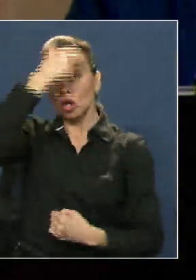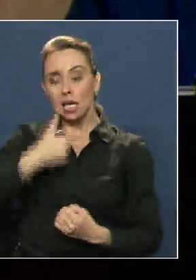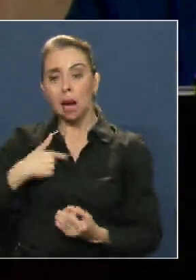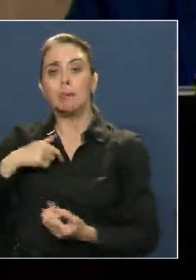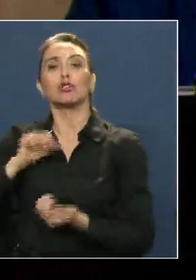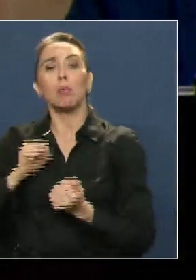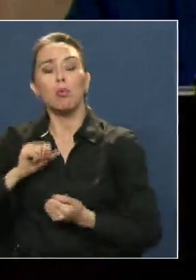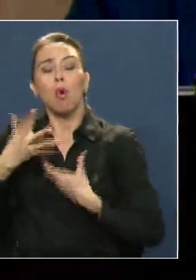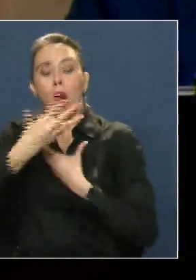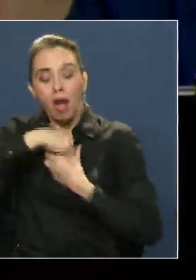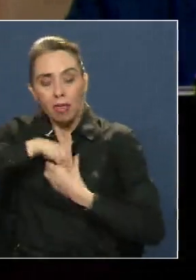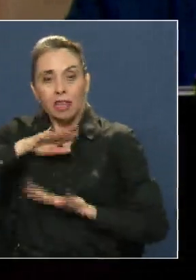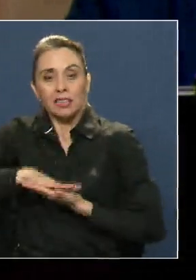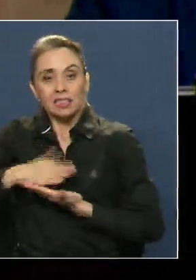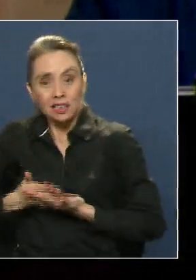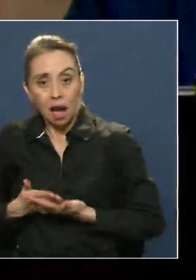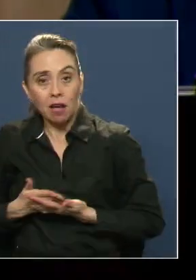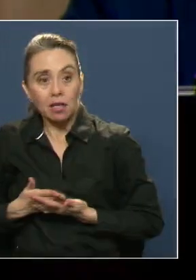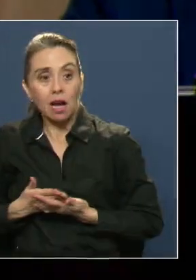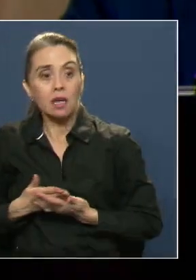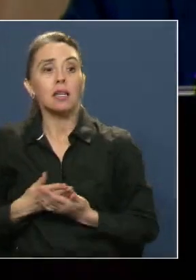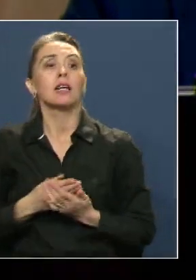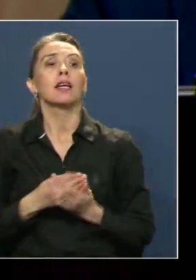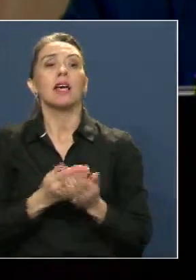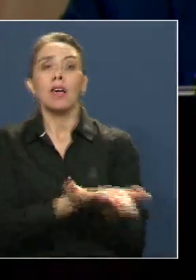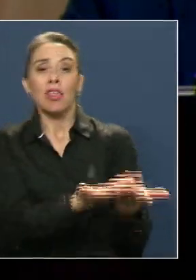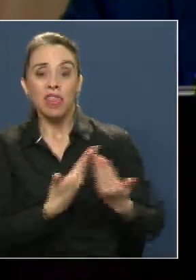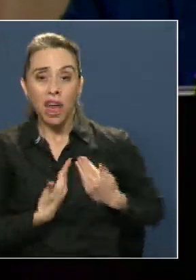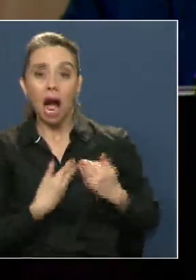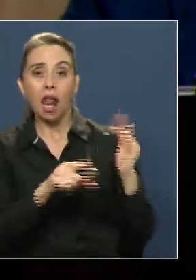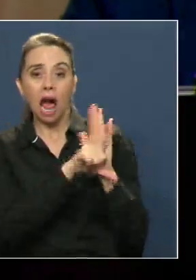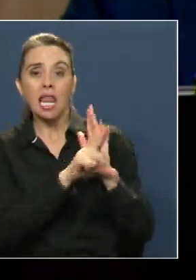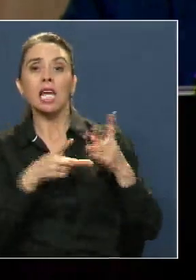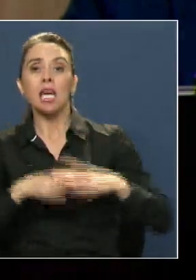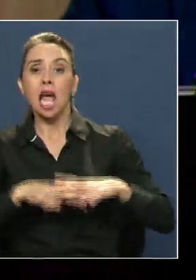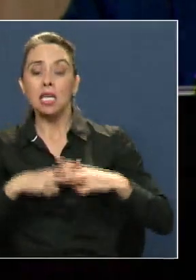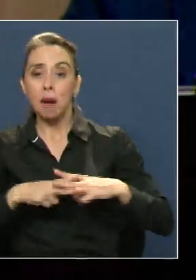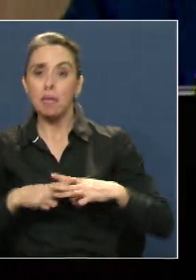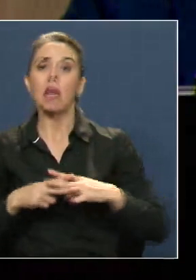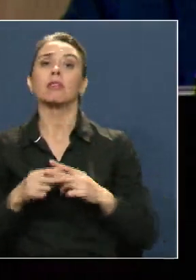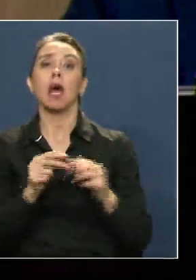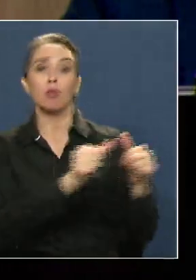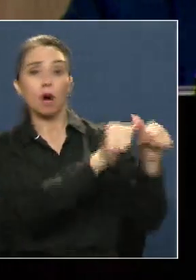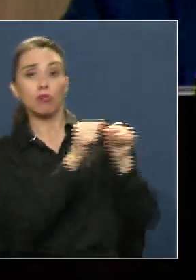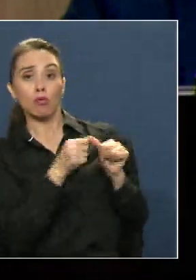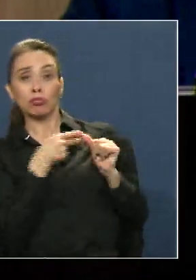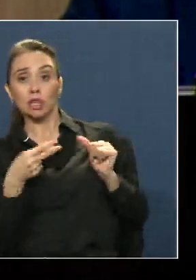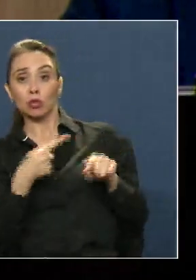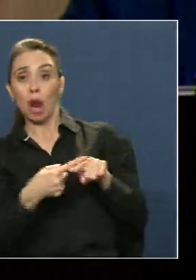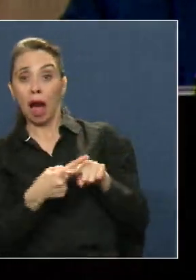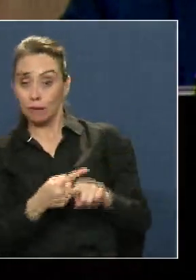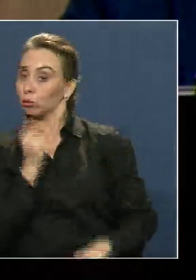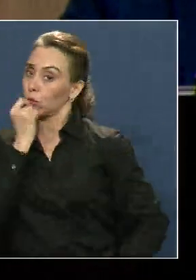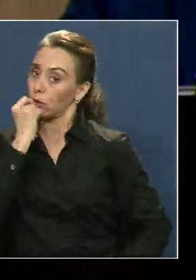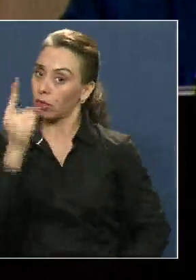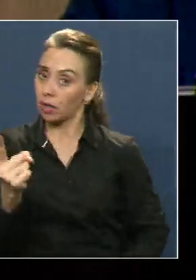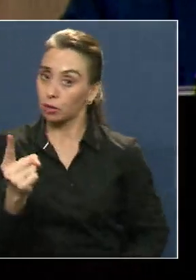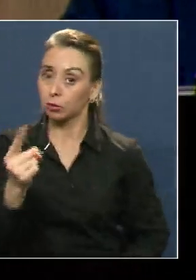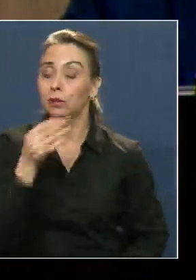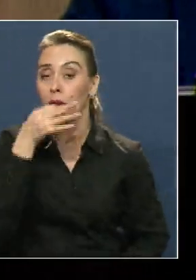por el contrario, sumar las herramientas jurídicas para poder denunciar este tipo de delitos.